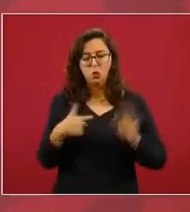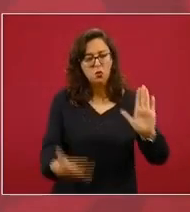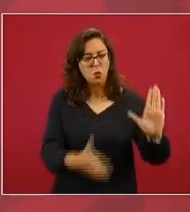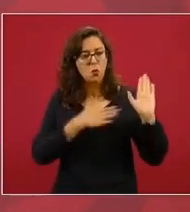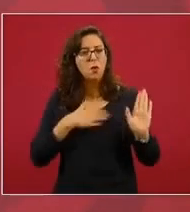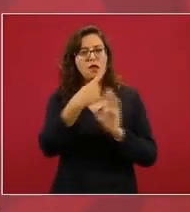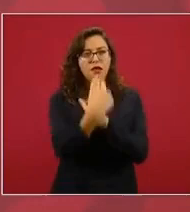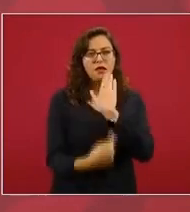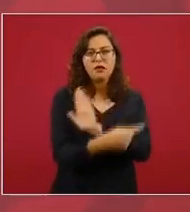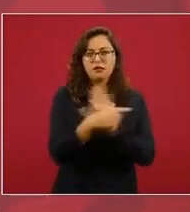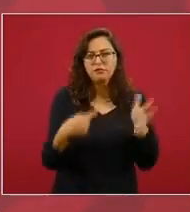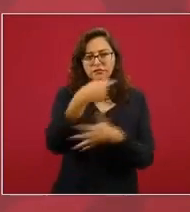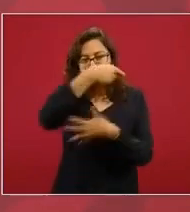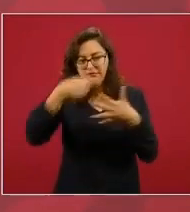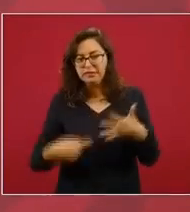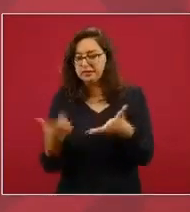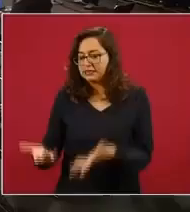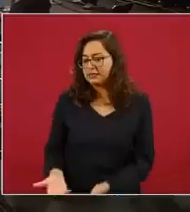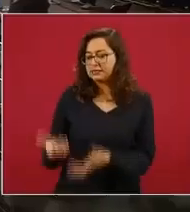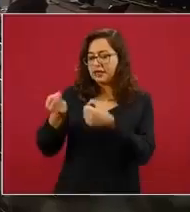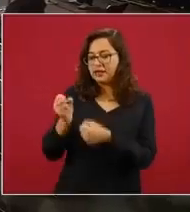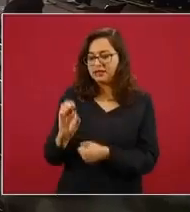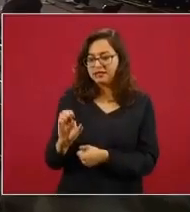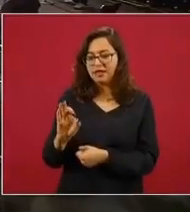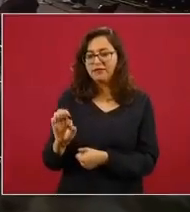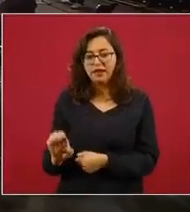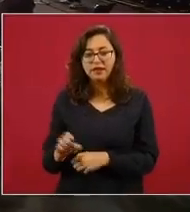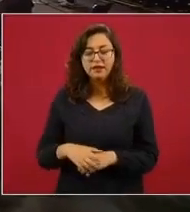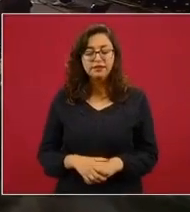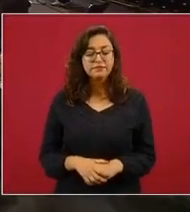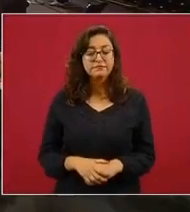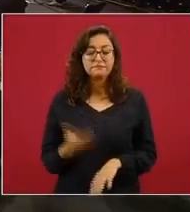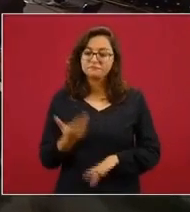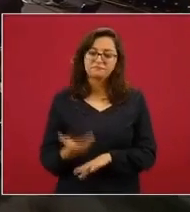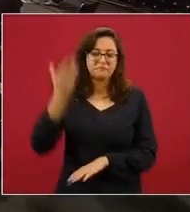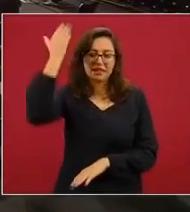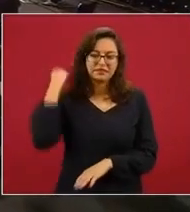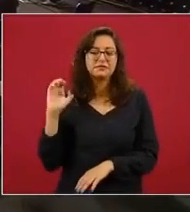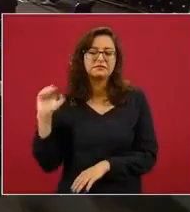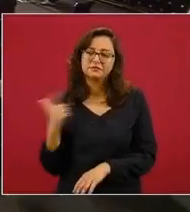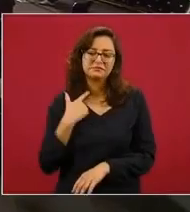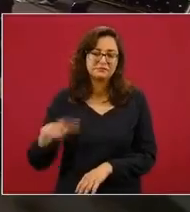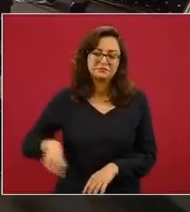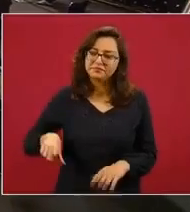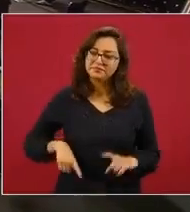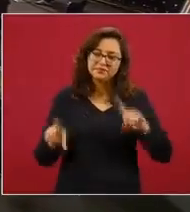Entonces, antes no era esa la intención.